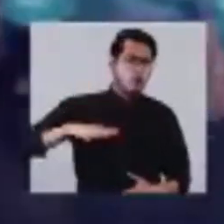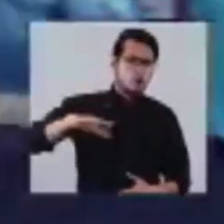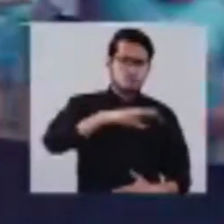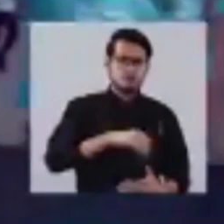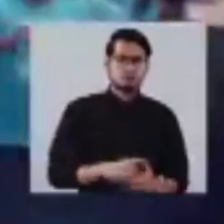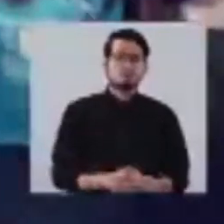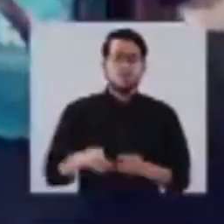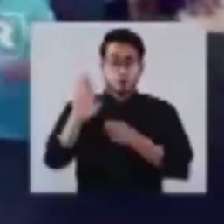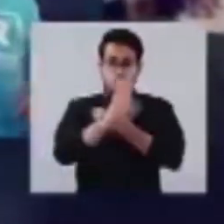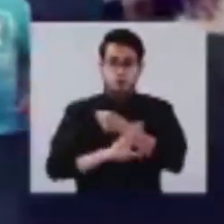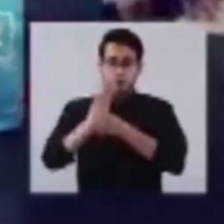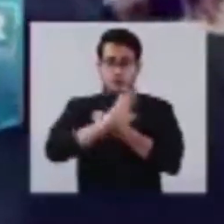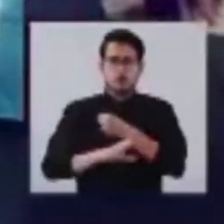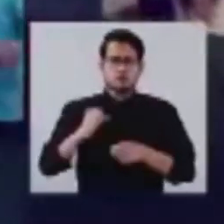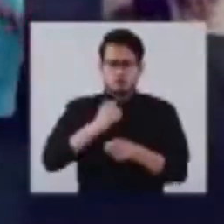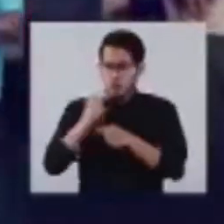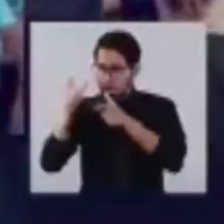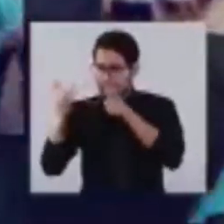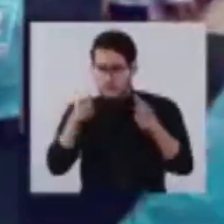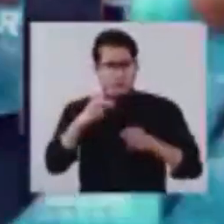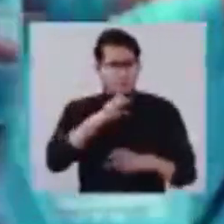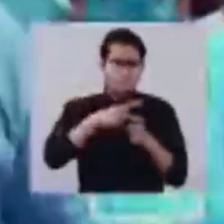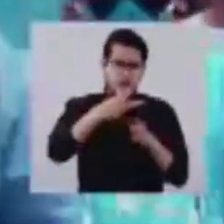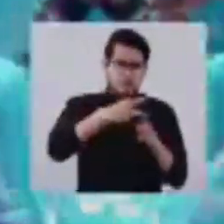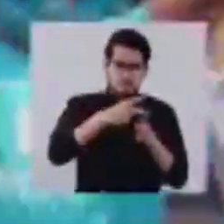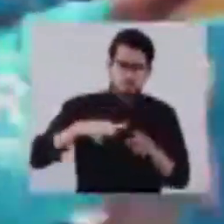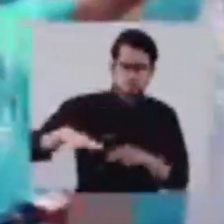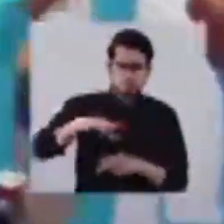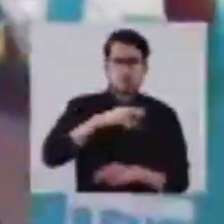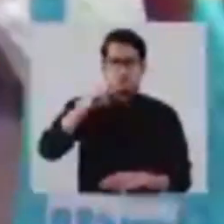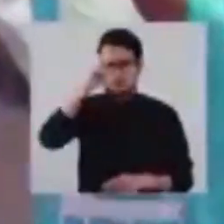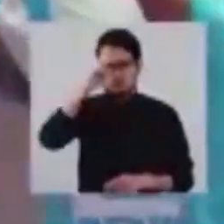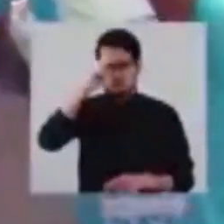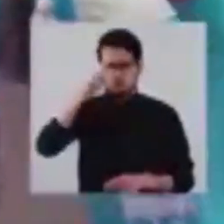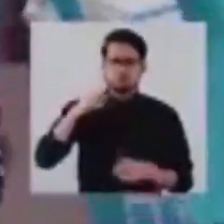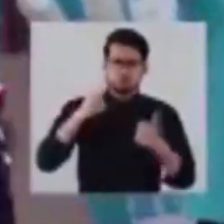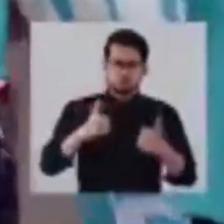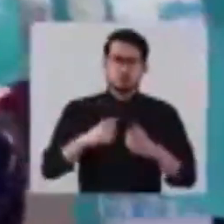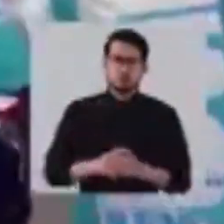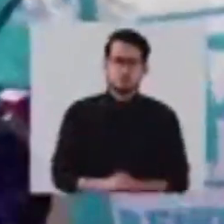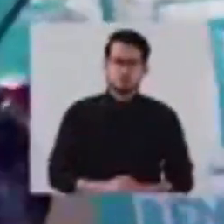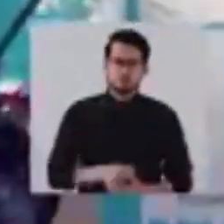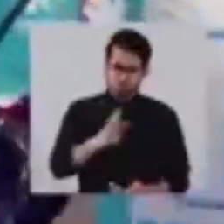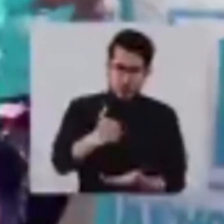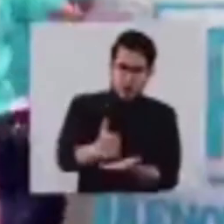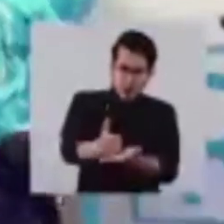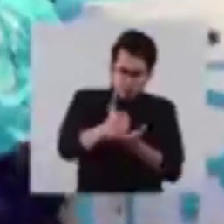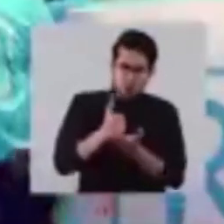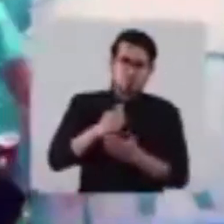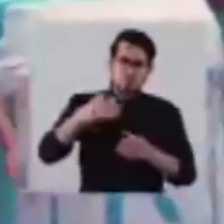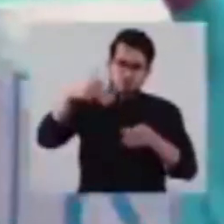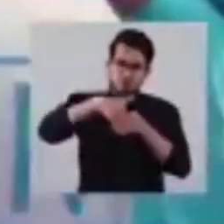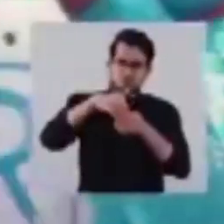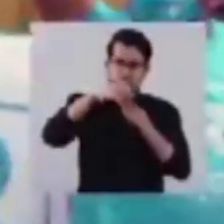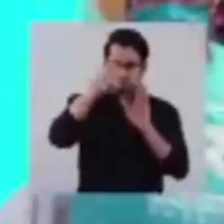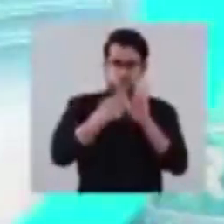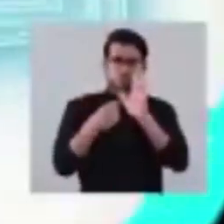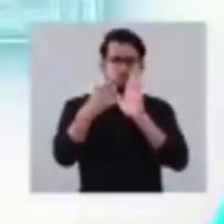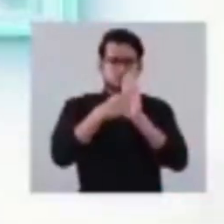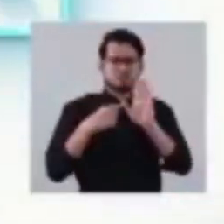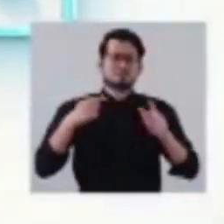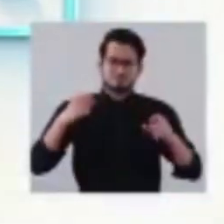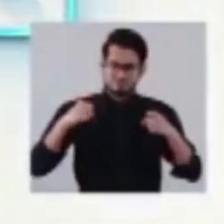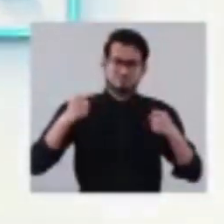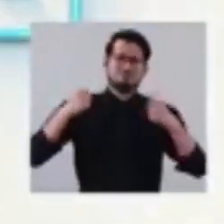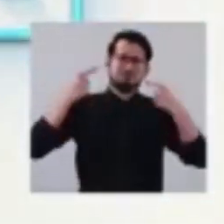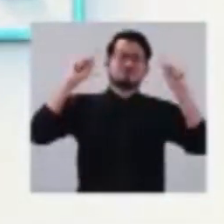todos, seguridad con trabajo de vigilancia vecinal. Hoy el Perú no necesita. Acompáñame con tu voto.